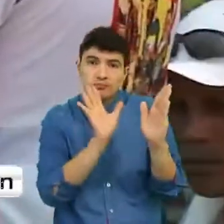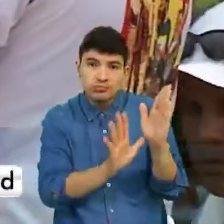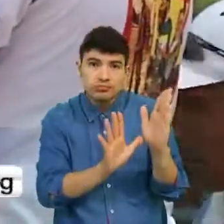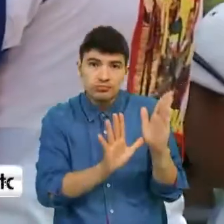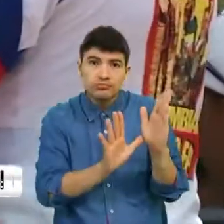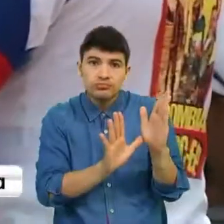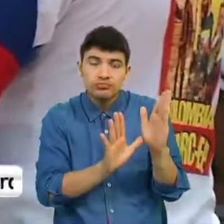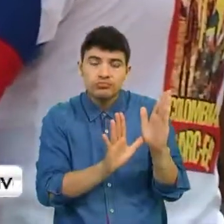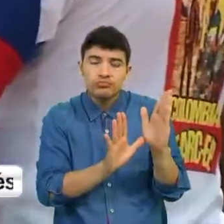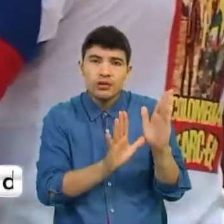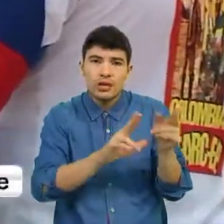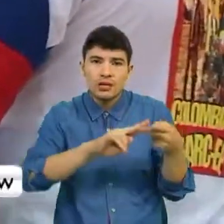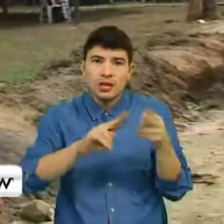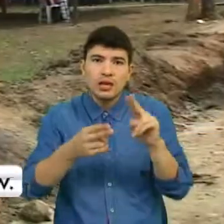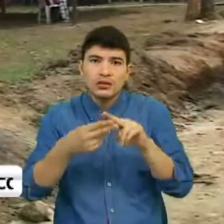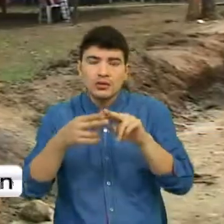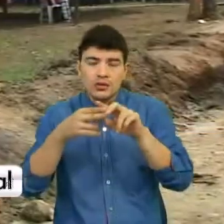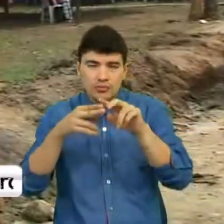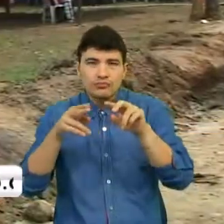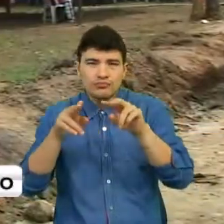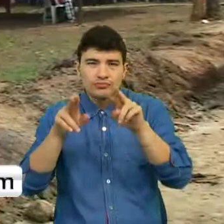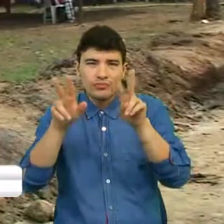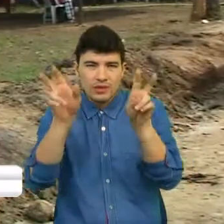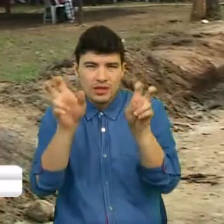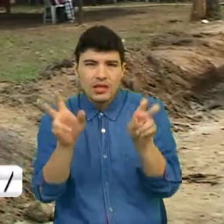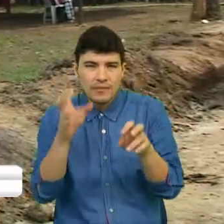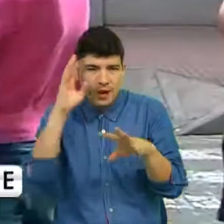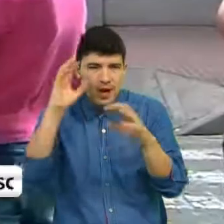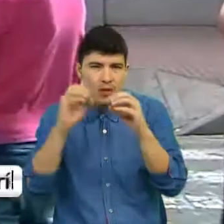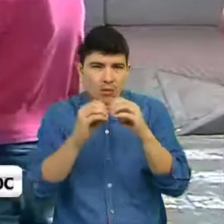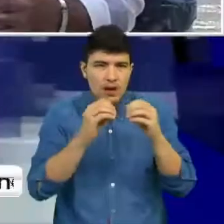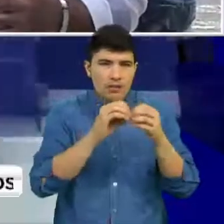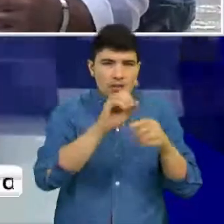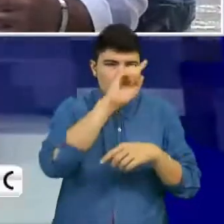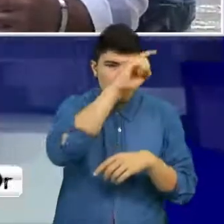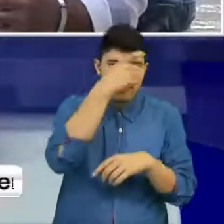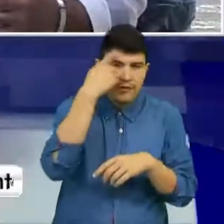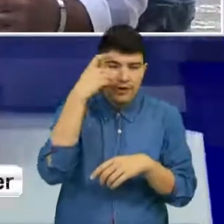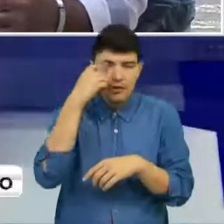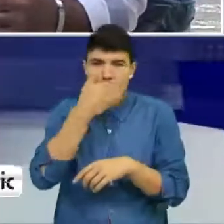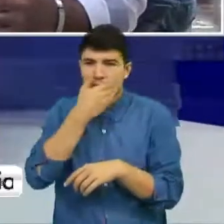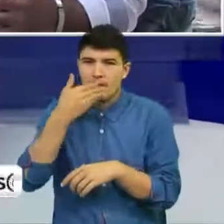que ver con el marco de estos acuerdos entre el gobierno y la FARC. Compañeros, hasta aquí toda la